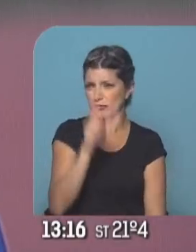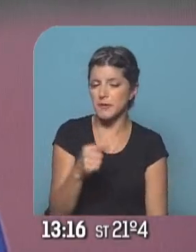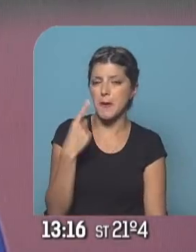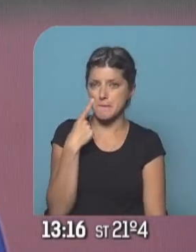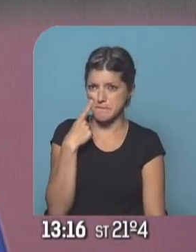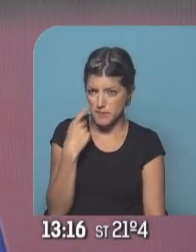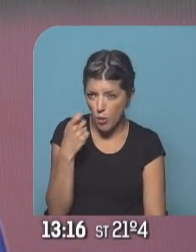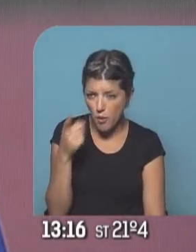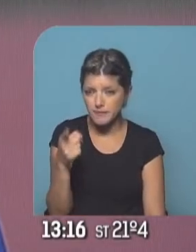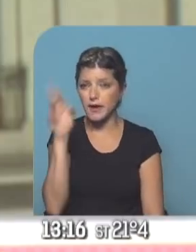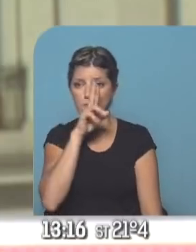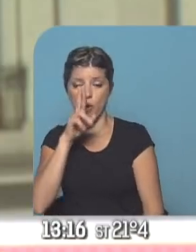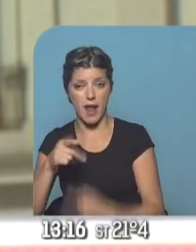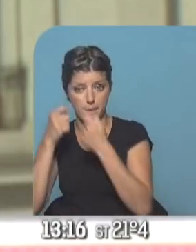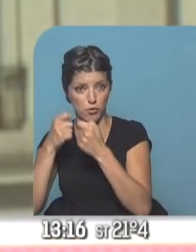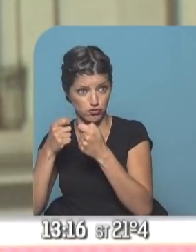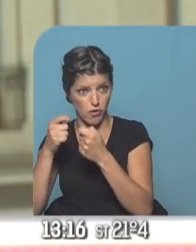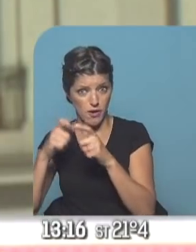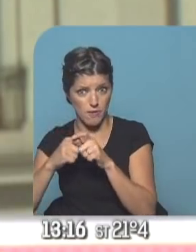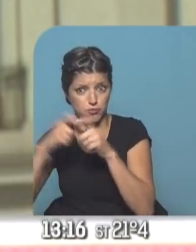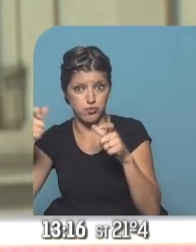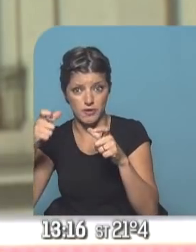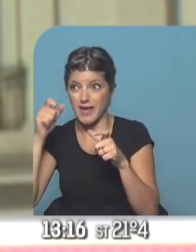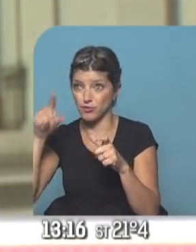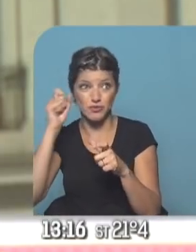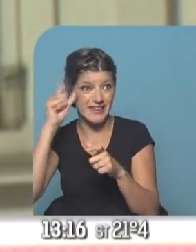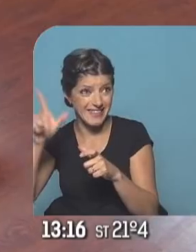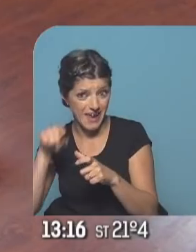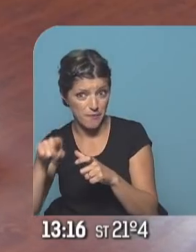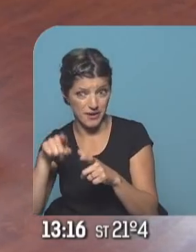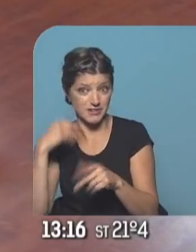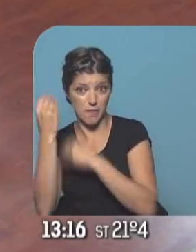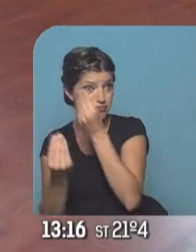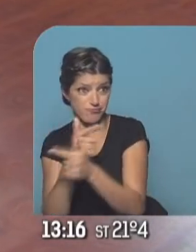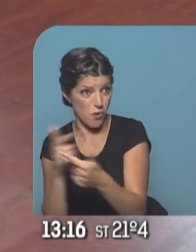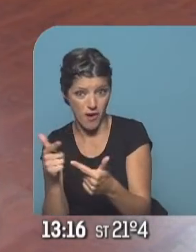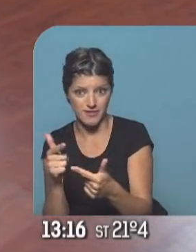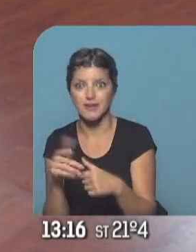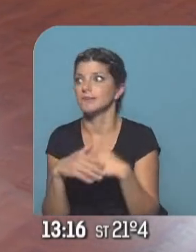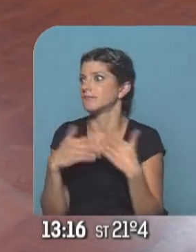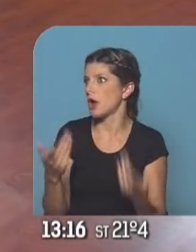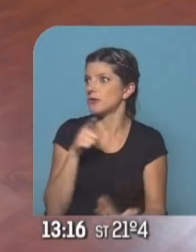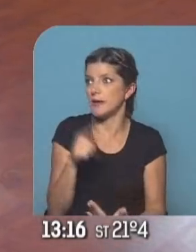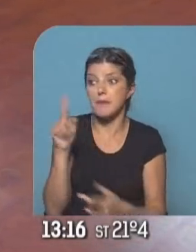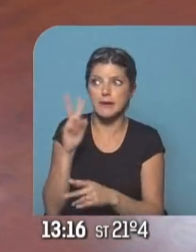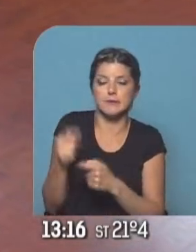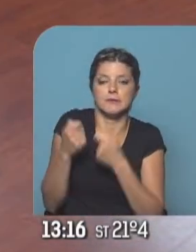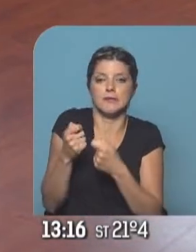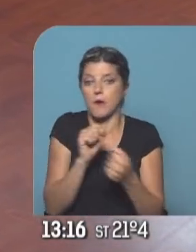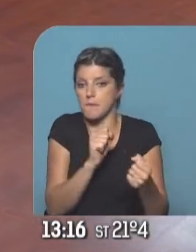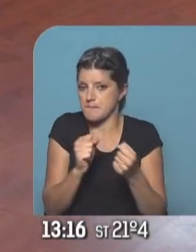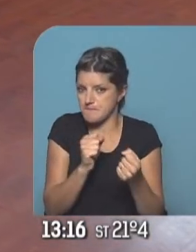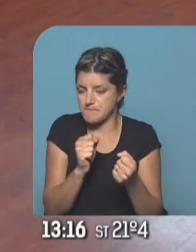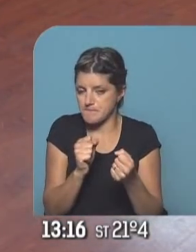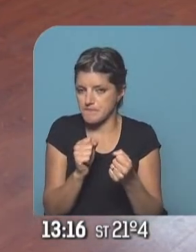crecimiento de Bachelet. Que es de Bachelet y sus ideas, digamos, porque Bachelet no se presenta, ¿no? Exacto, y no hay quien esté en ese nivel